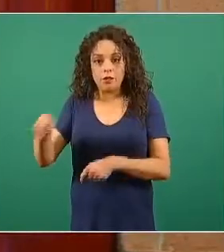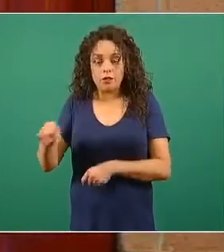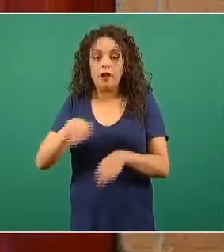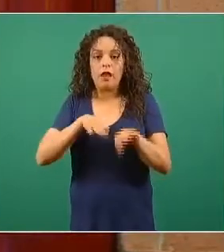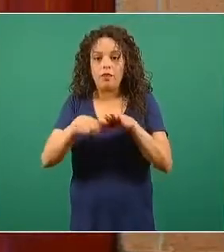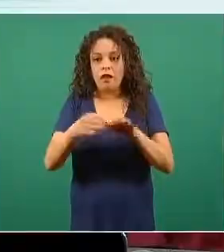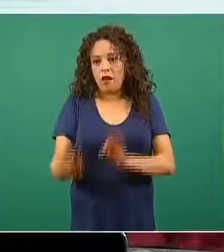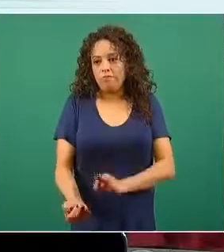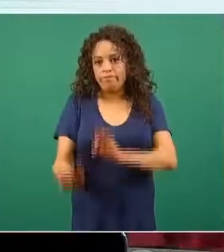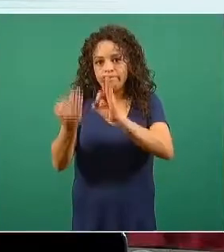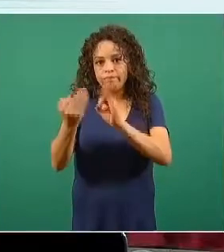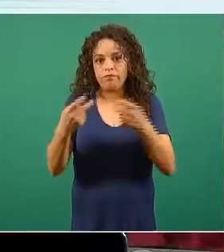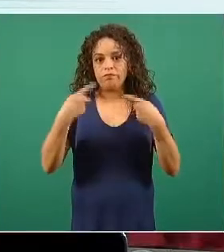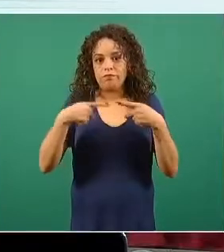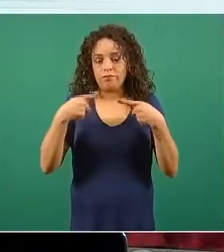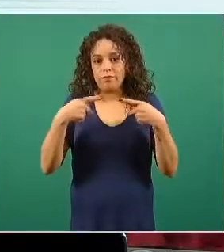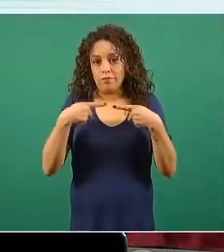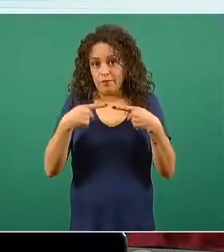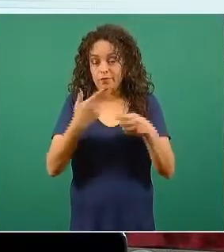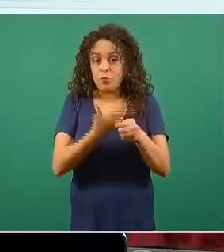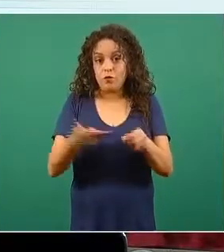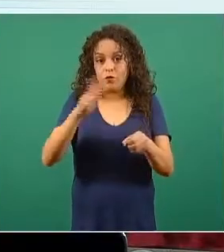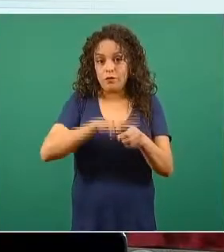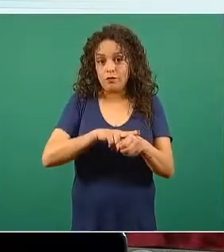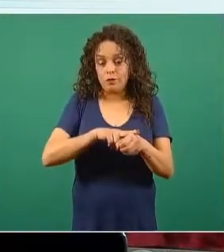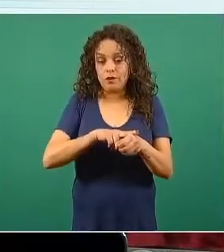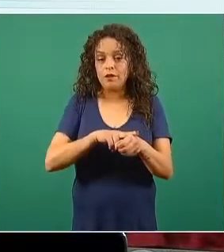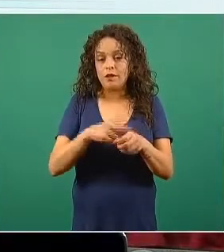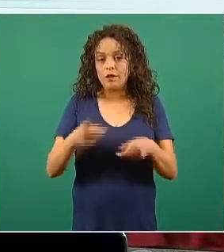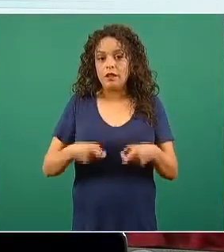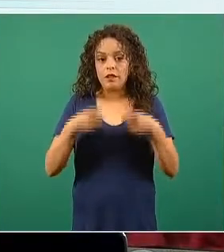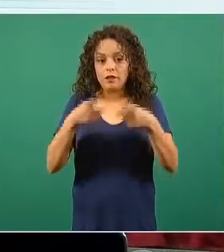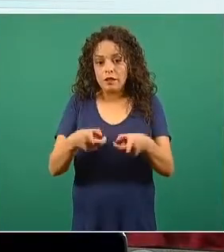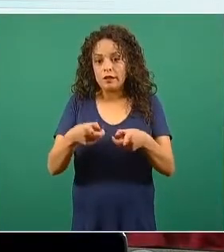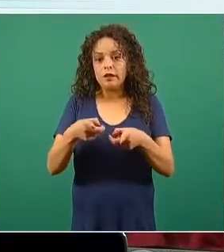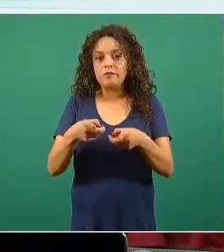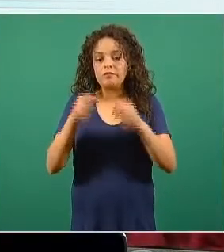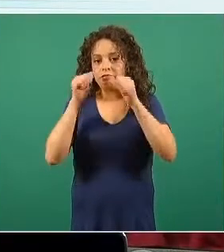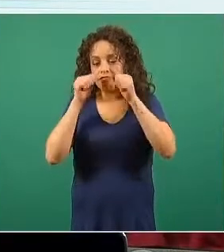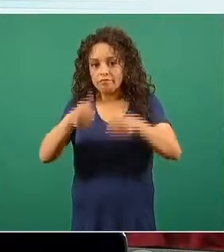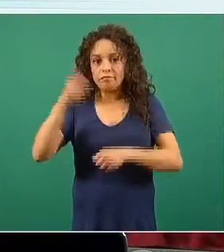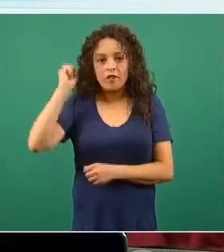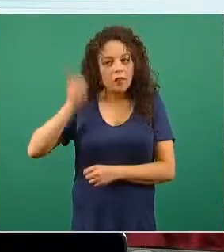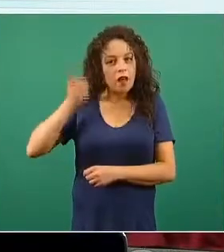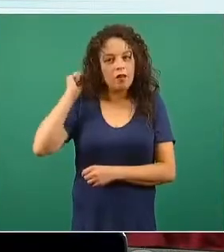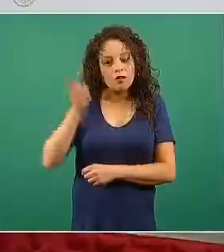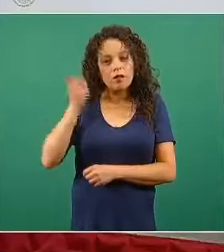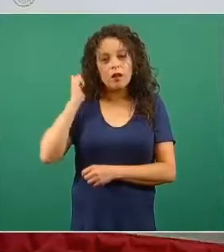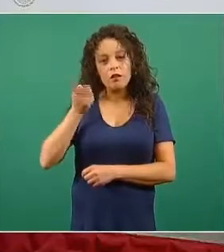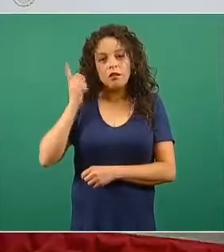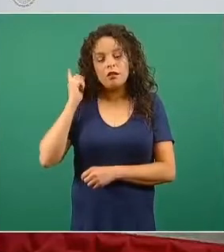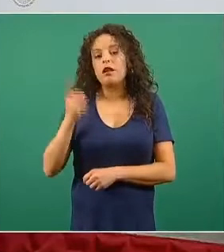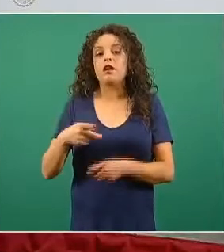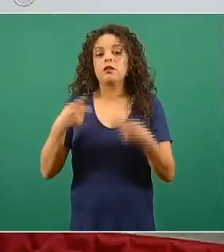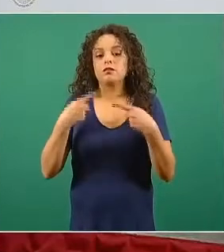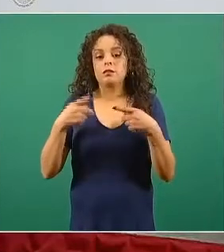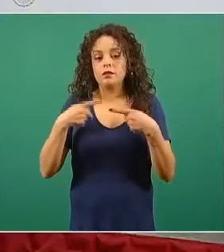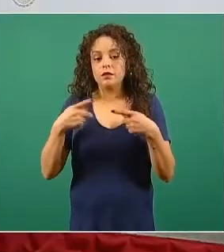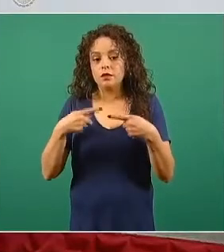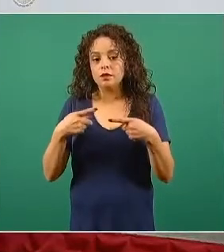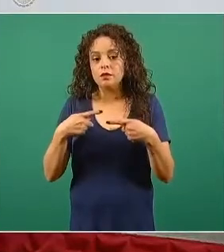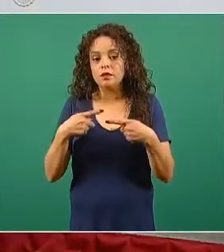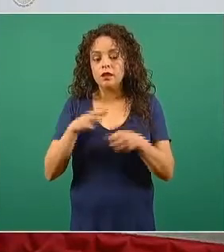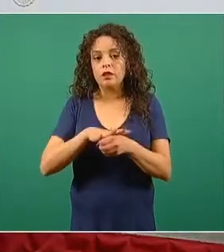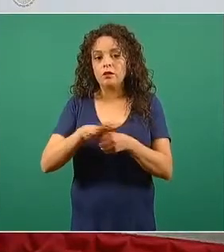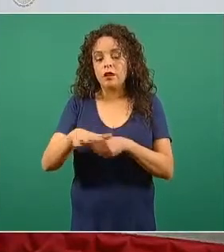decir, aquellos profesionales de la salud que día con día son los que atienden, reciben, tratan